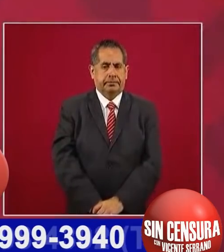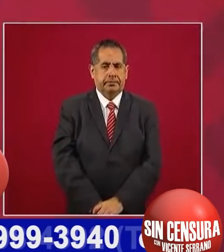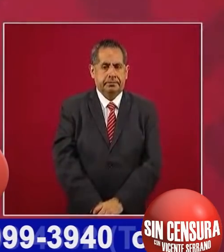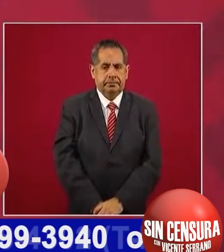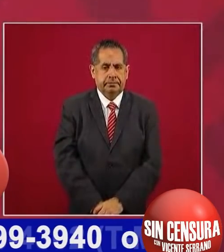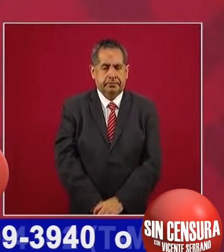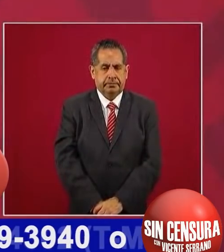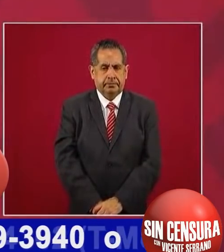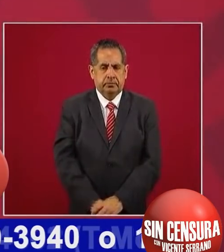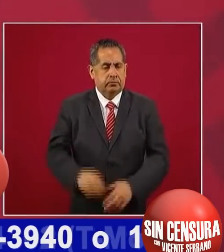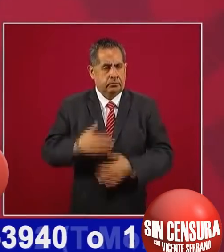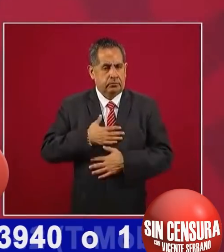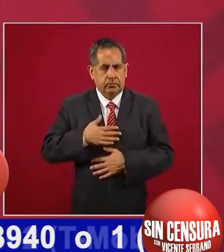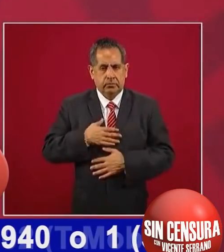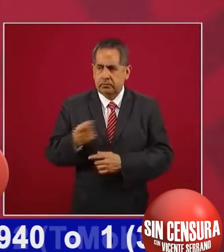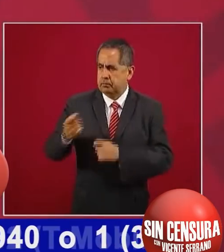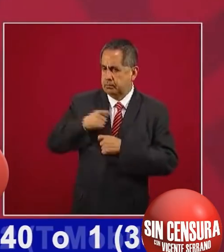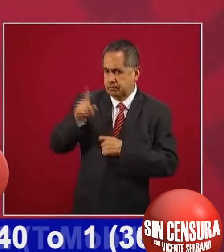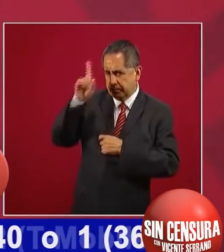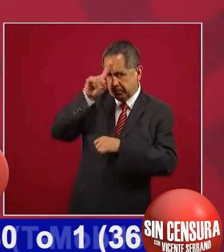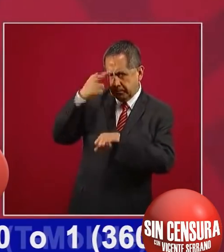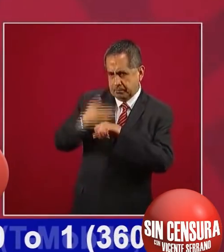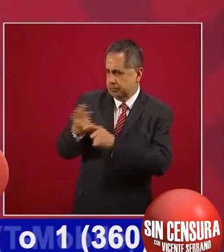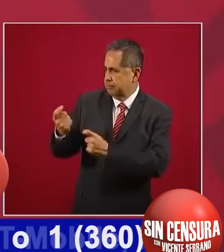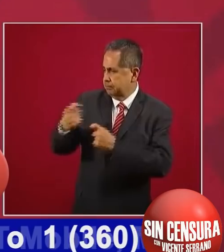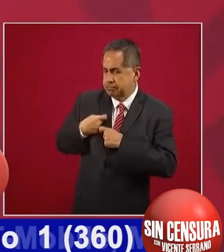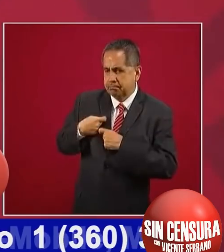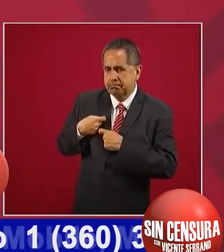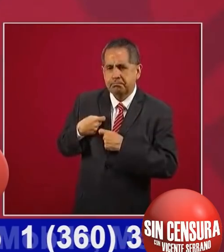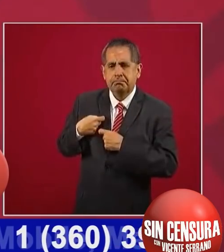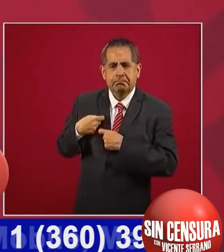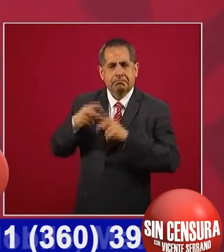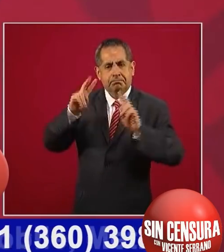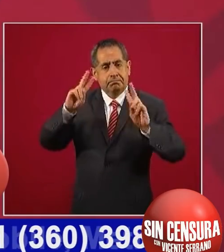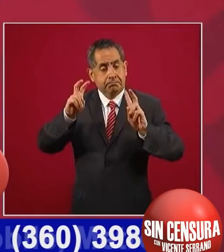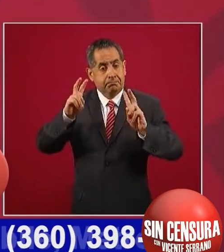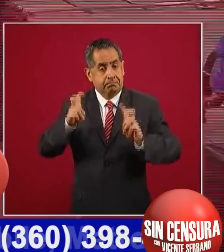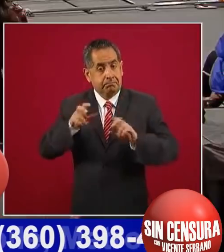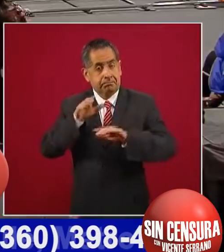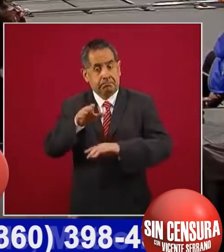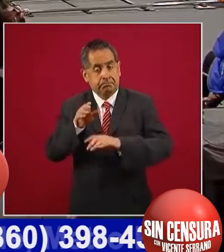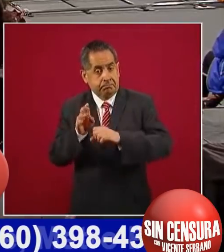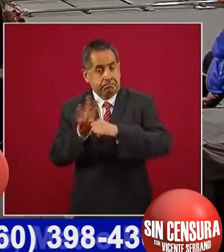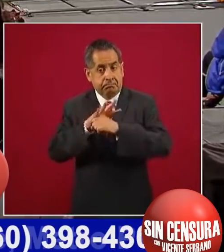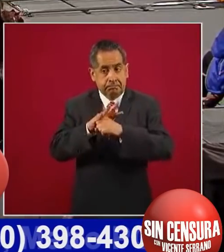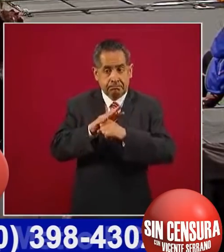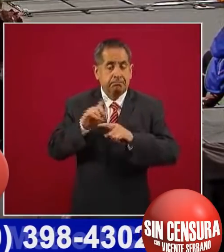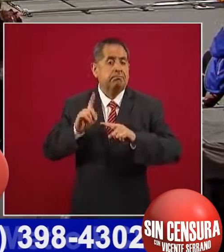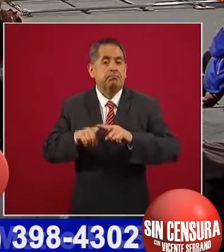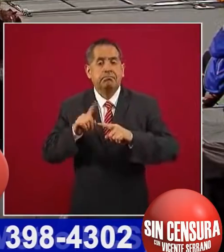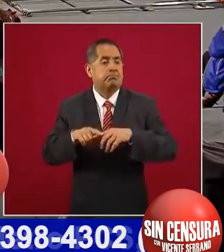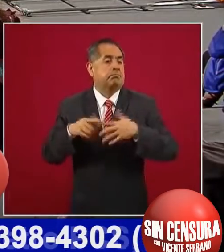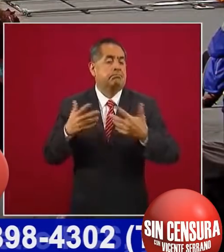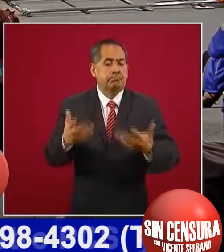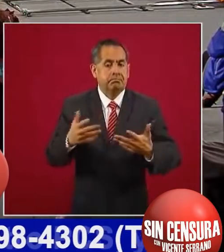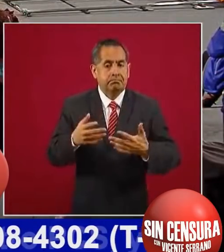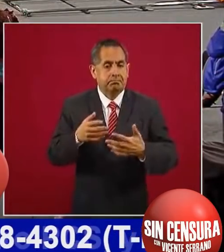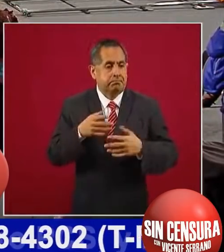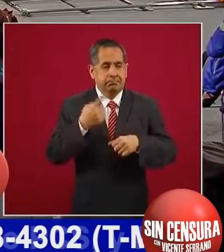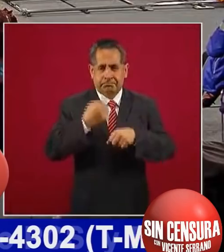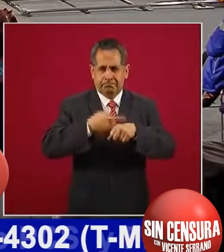mi consejero para este tema y para todo lo que tiene que ver con la